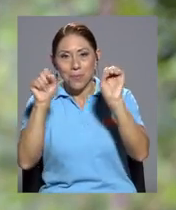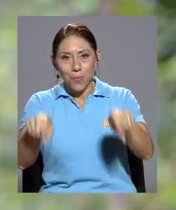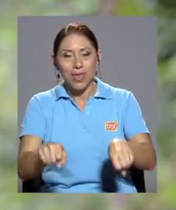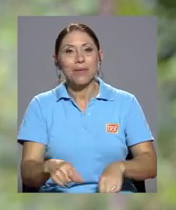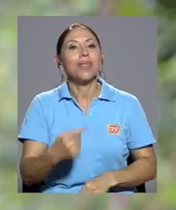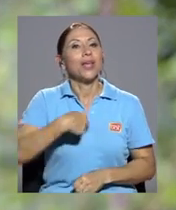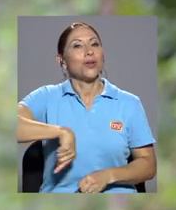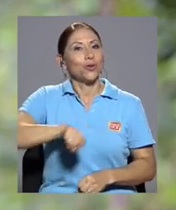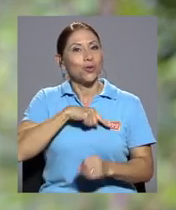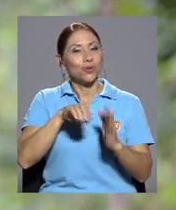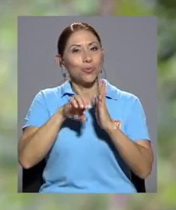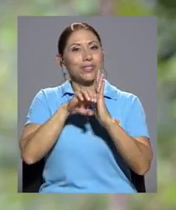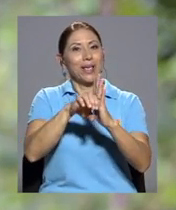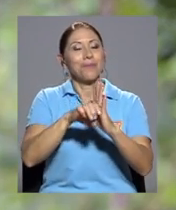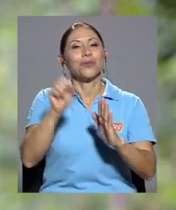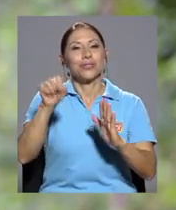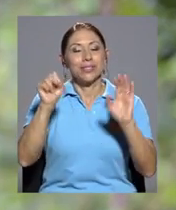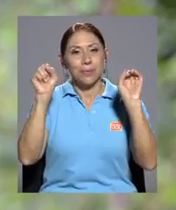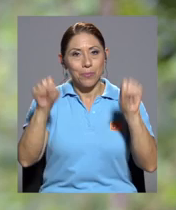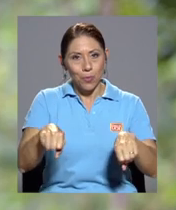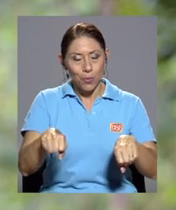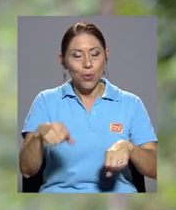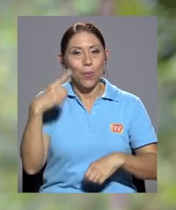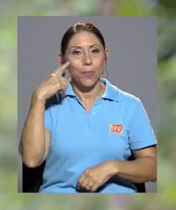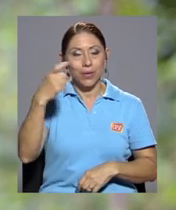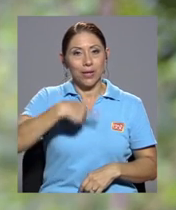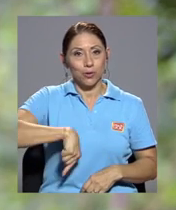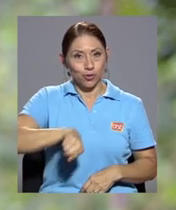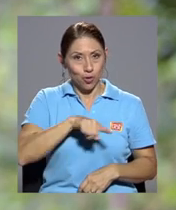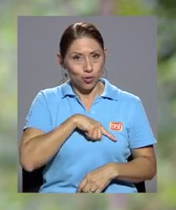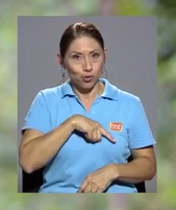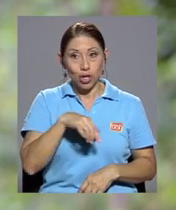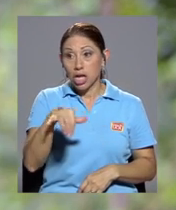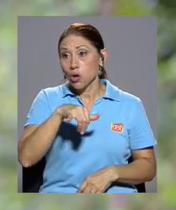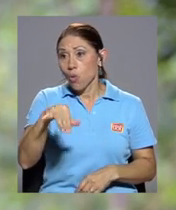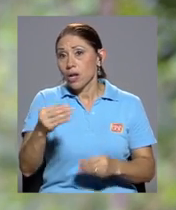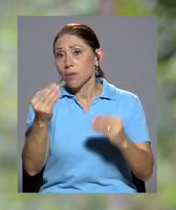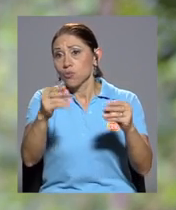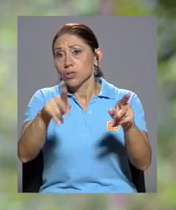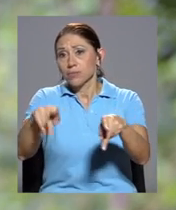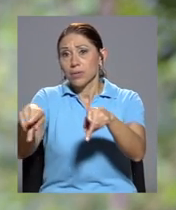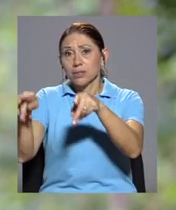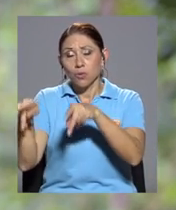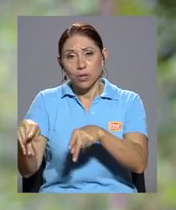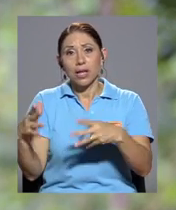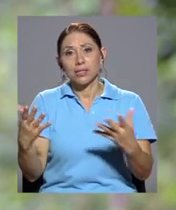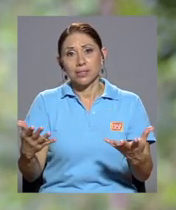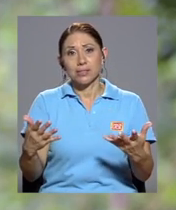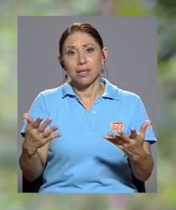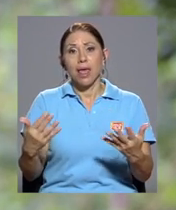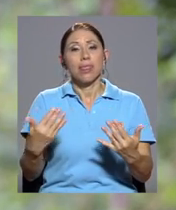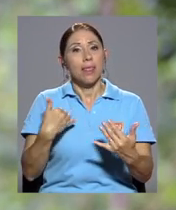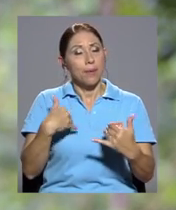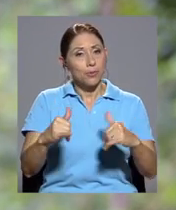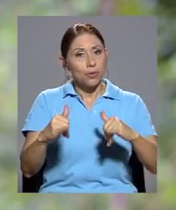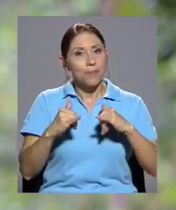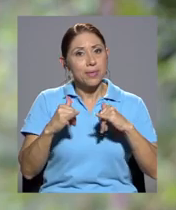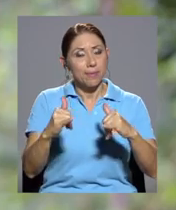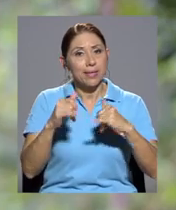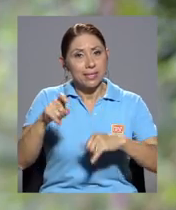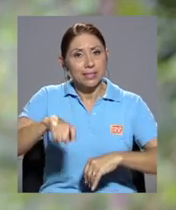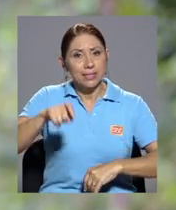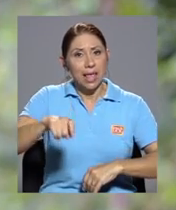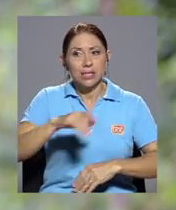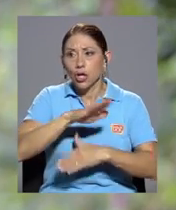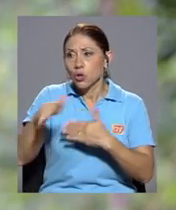el ejemplo de que si se pudo porque nosotros al igual que muchas otras personas tienen las mismas necesidades porque